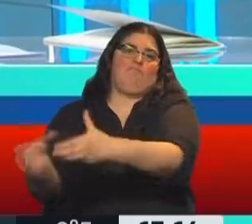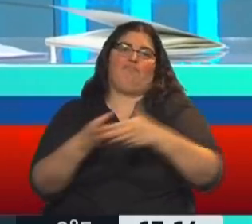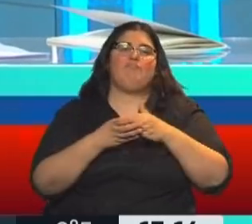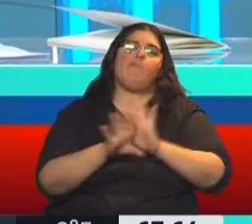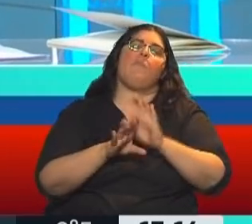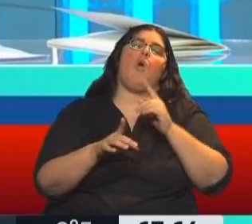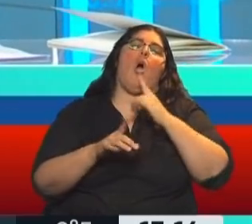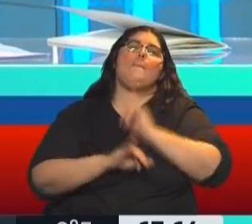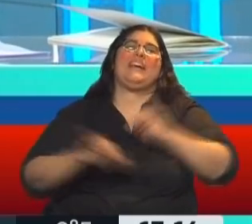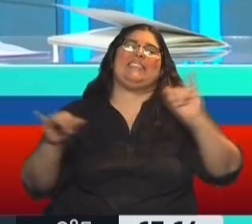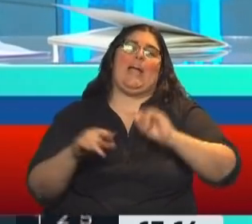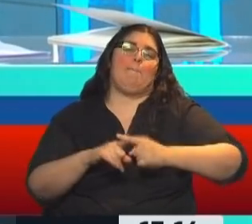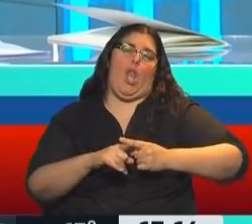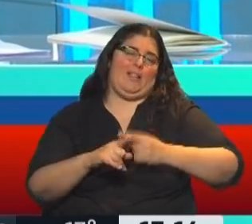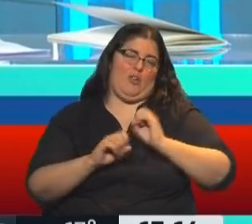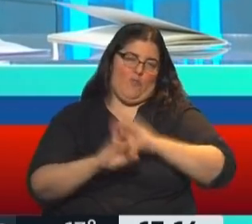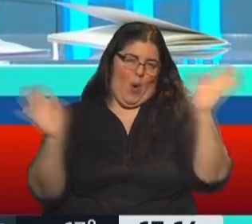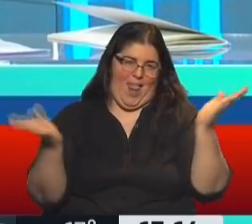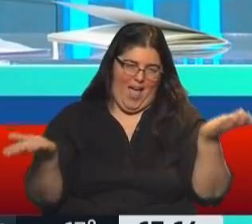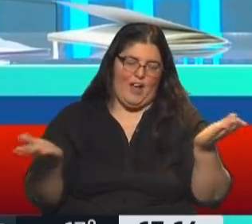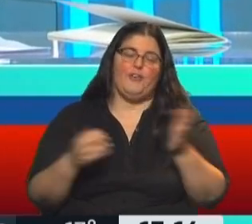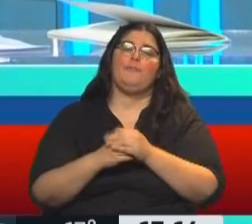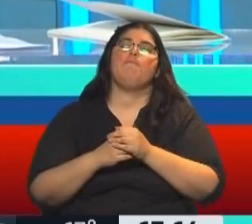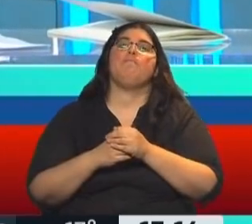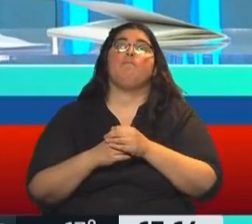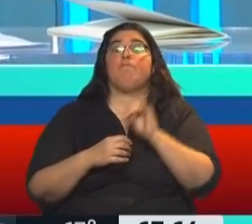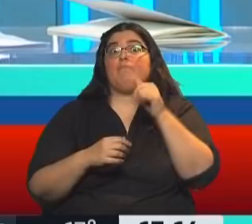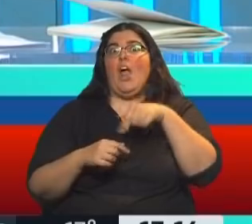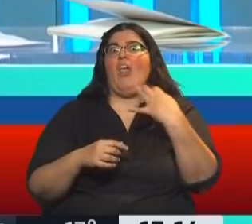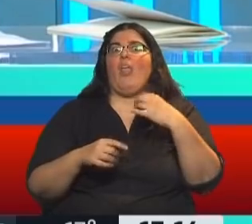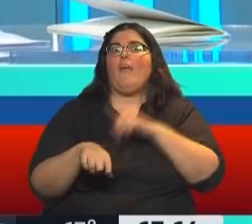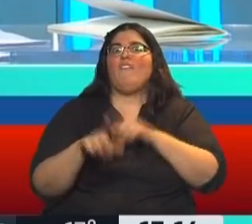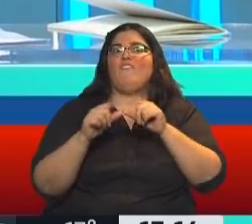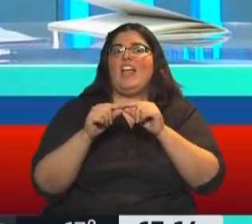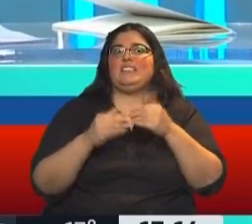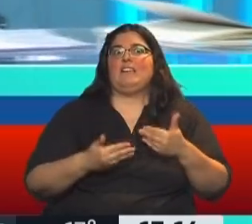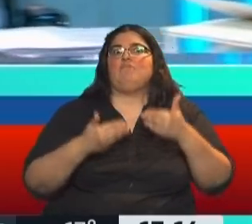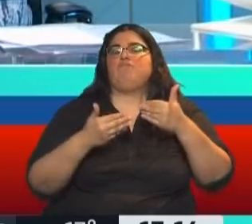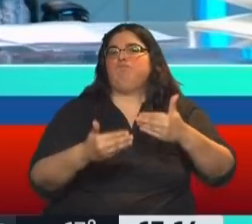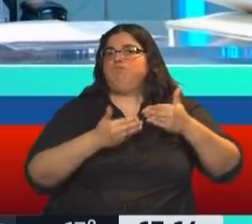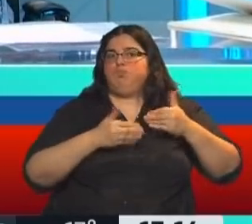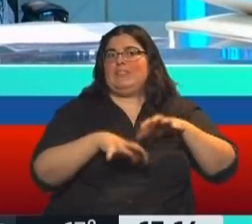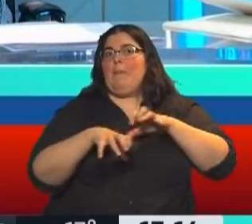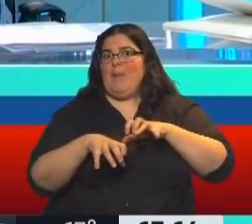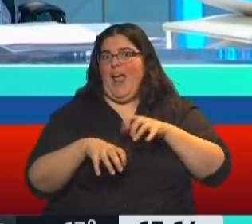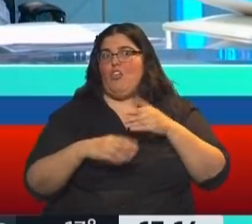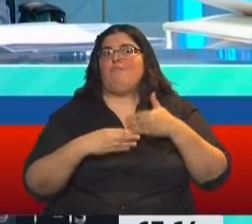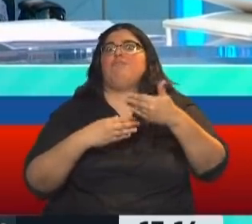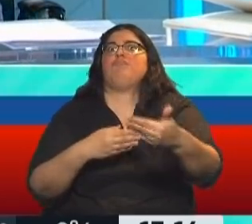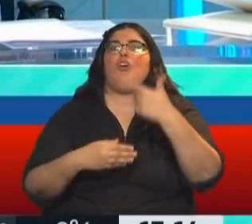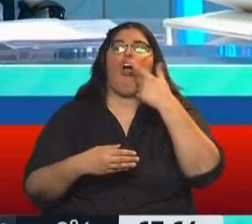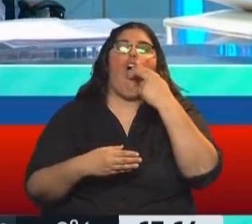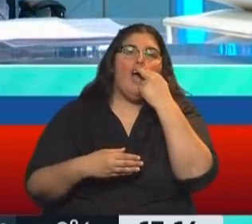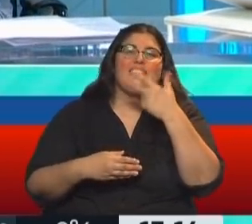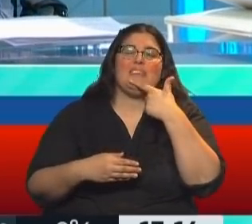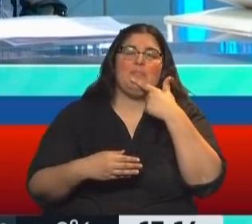claro. Bueno, esto se revierte, de hecho tiene que adelantar la fecha, esto no va a ser el 11, va a ser... digamos, la retirada